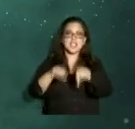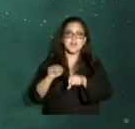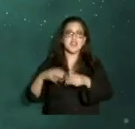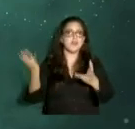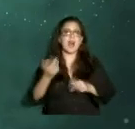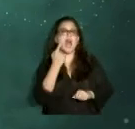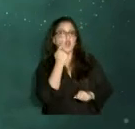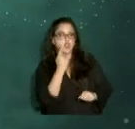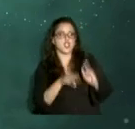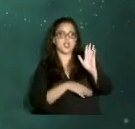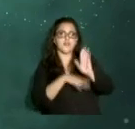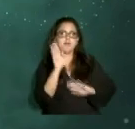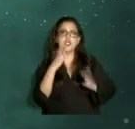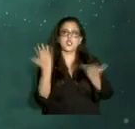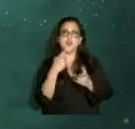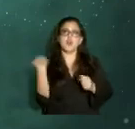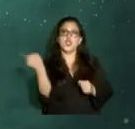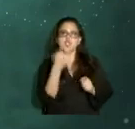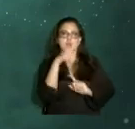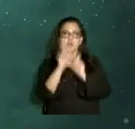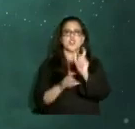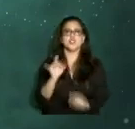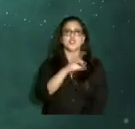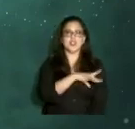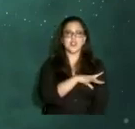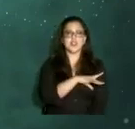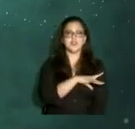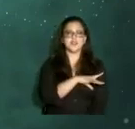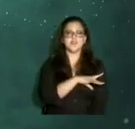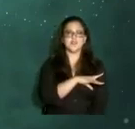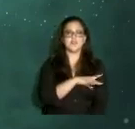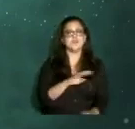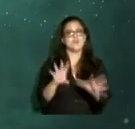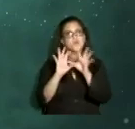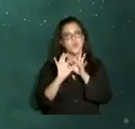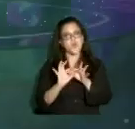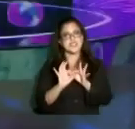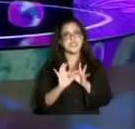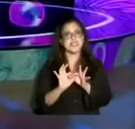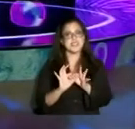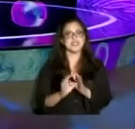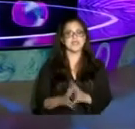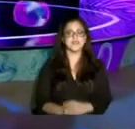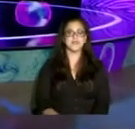el fin de conocer un poco más cómo somos nosotros los chilenos. Muchísimas gracias.